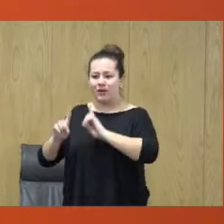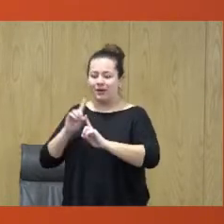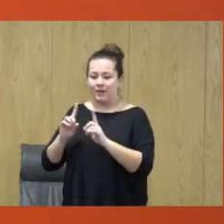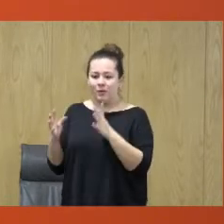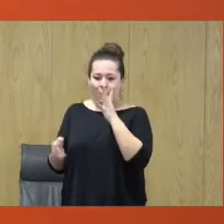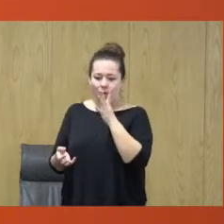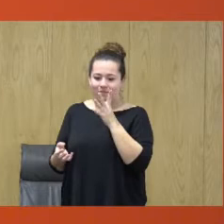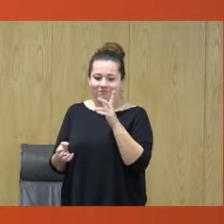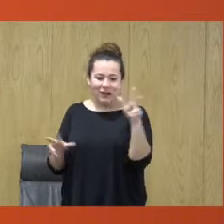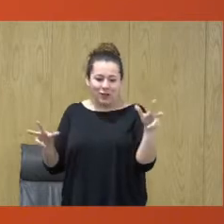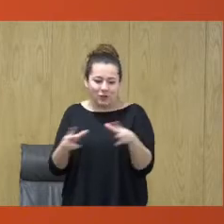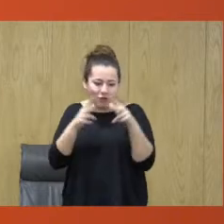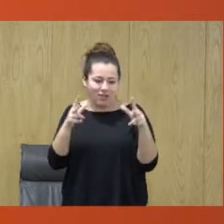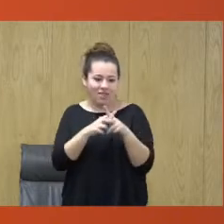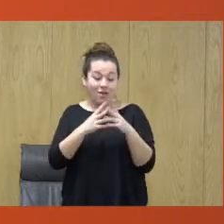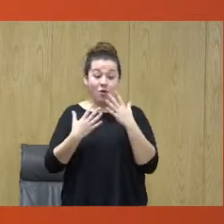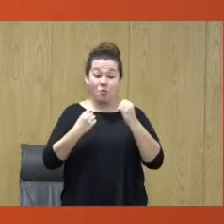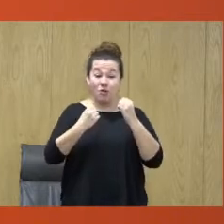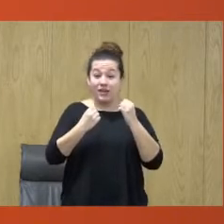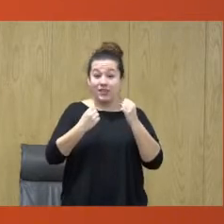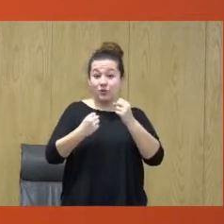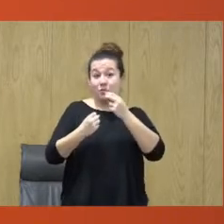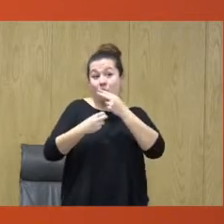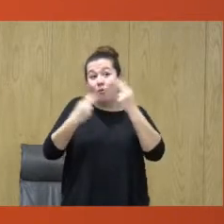que la sociedad, los poderes públicos,